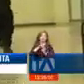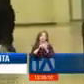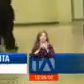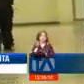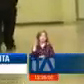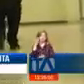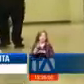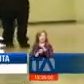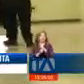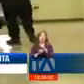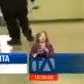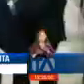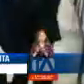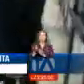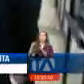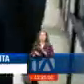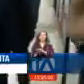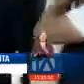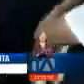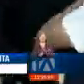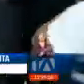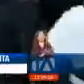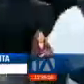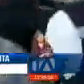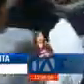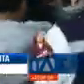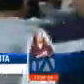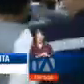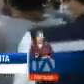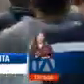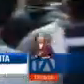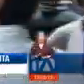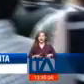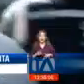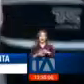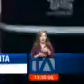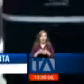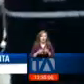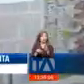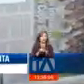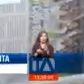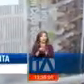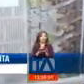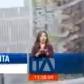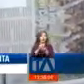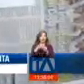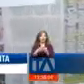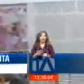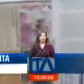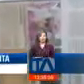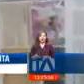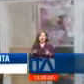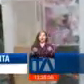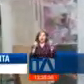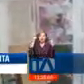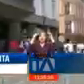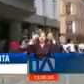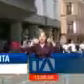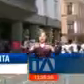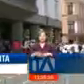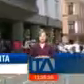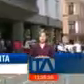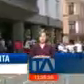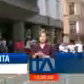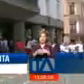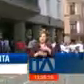anterior un presunto cobro a transportistas para facilitar el proceso de regularización en el Distrito Metropolitano de Quito, proceso por el